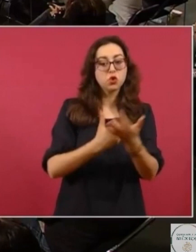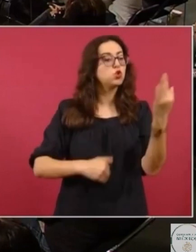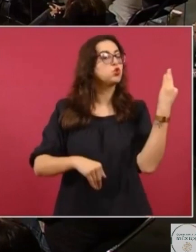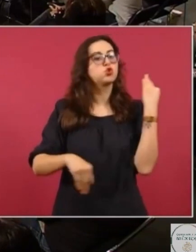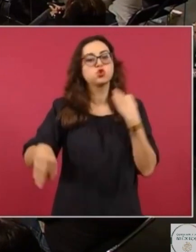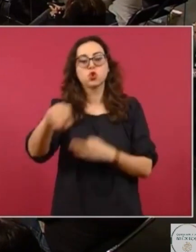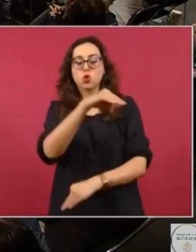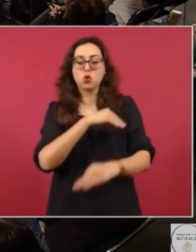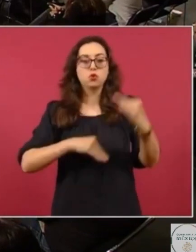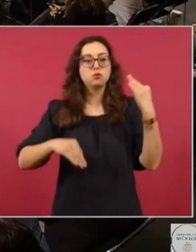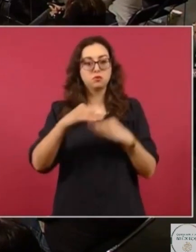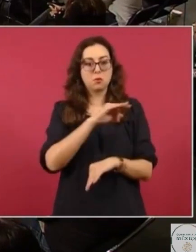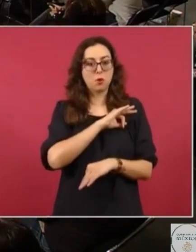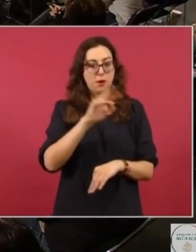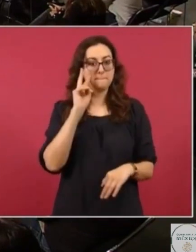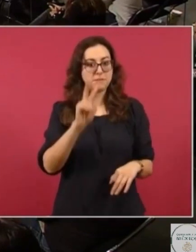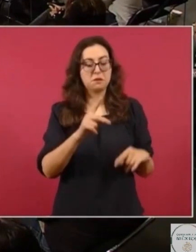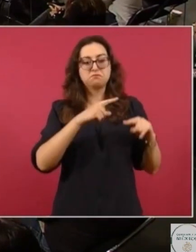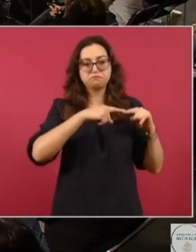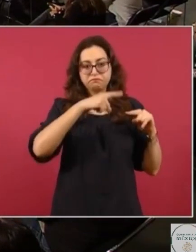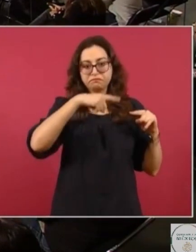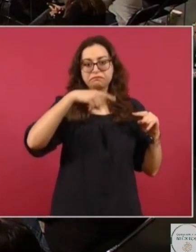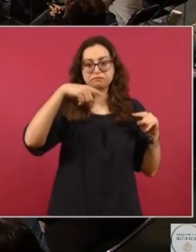en el índice